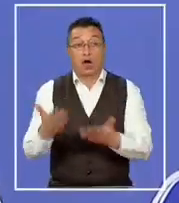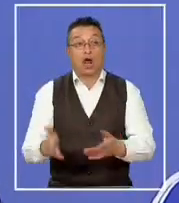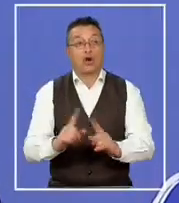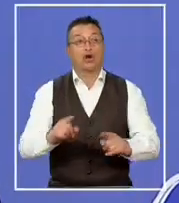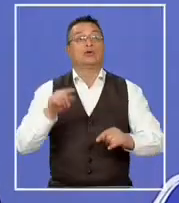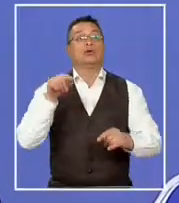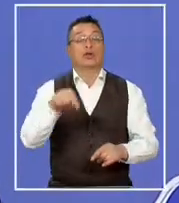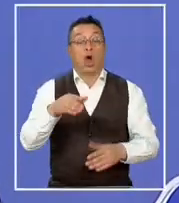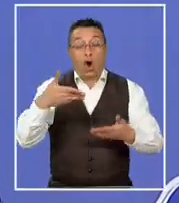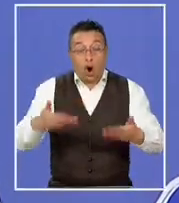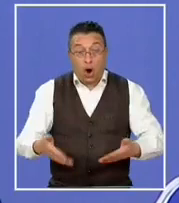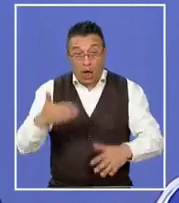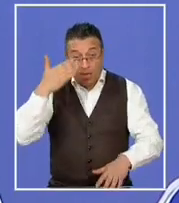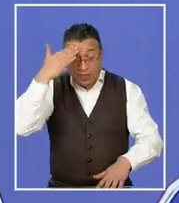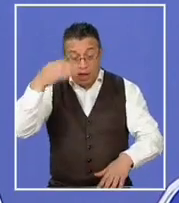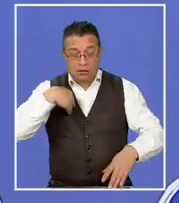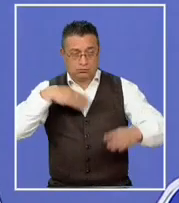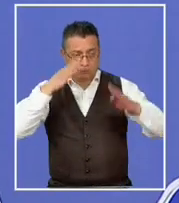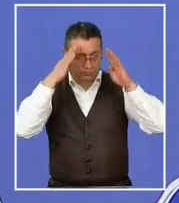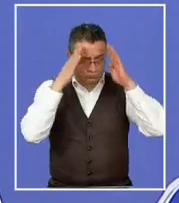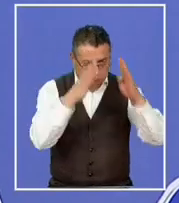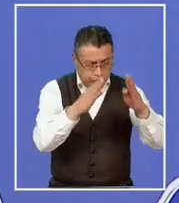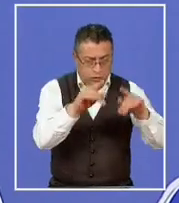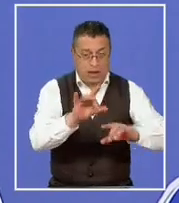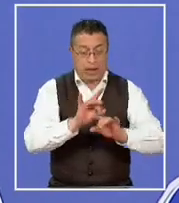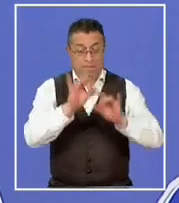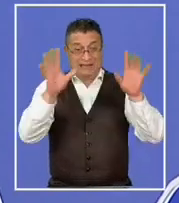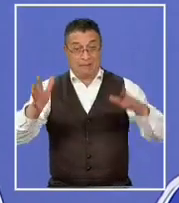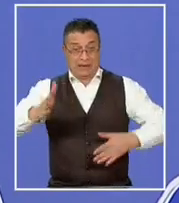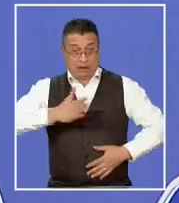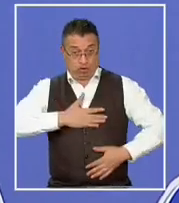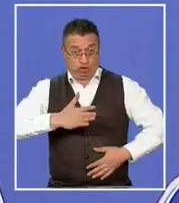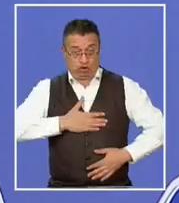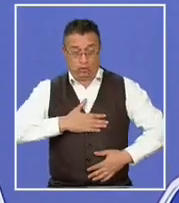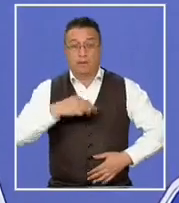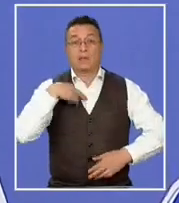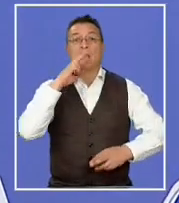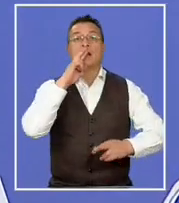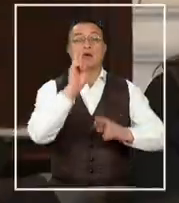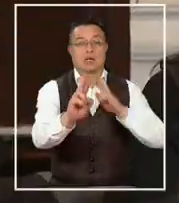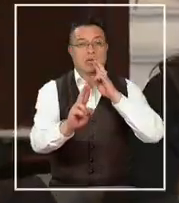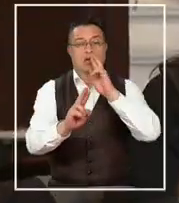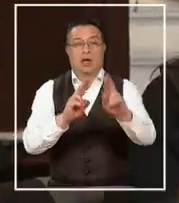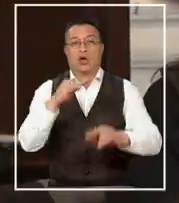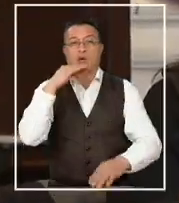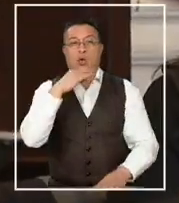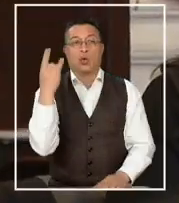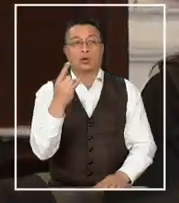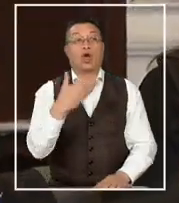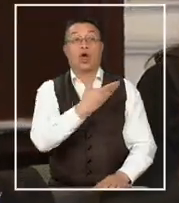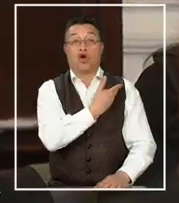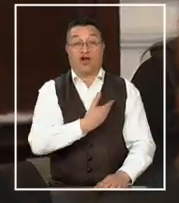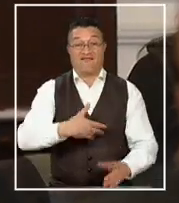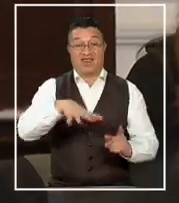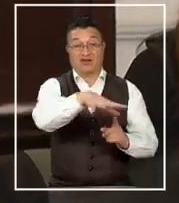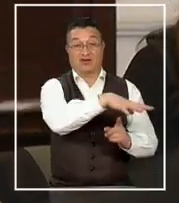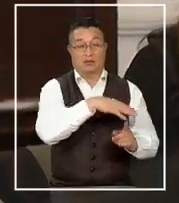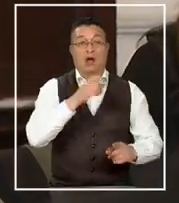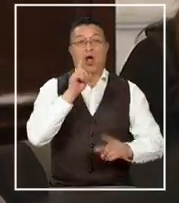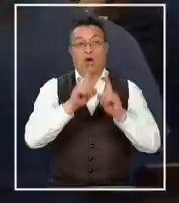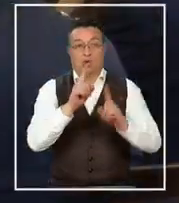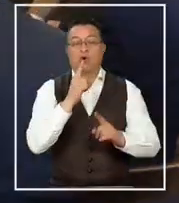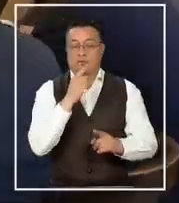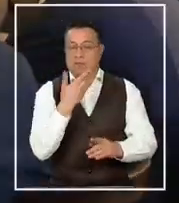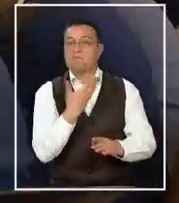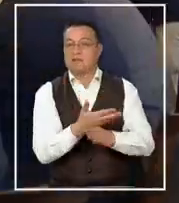día nosotros estamos enfocados y particularmente yo en responder la emergencia. En el gobierno algunos son partidarios de su